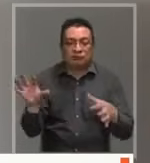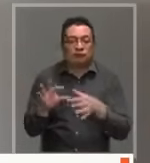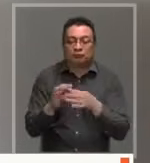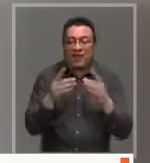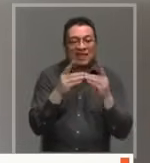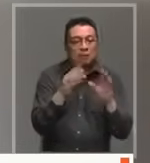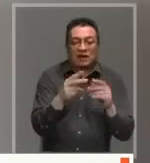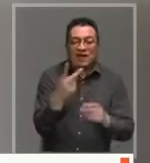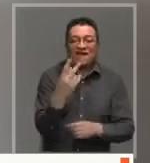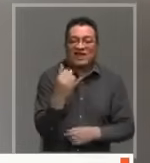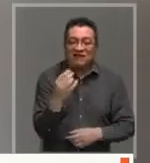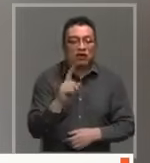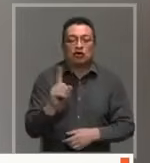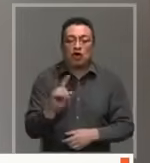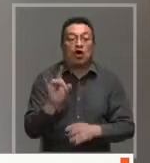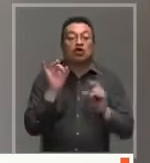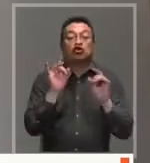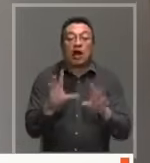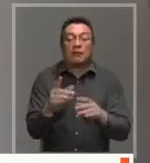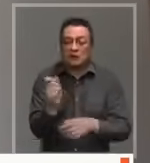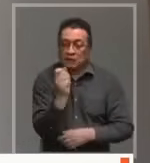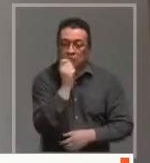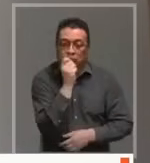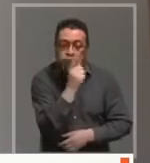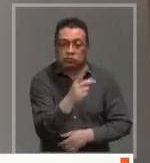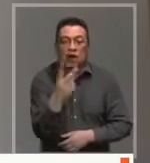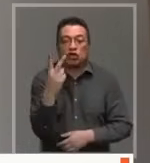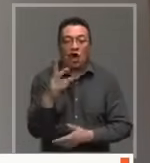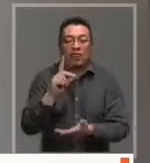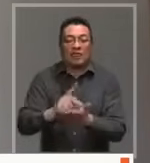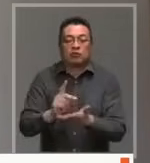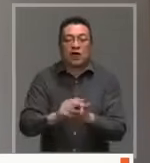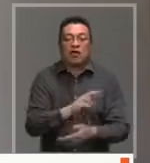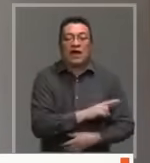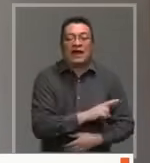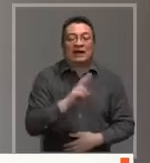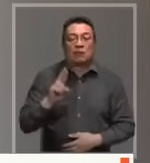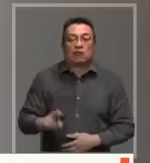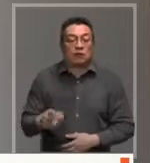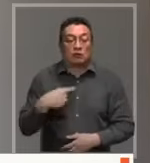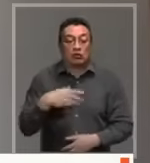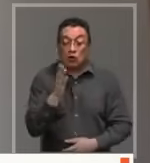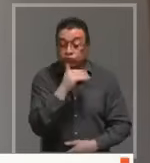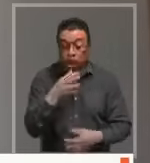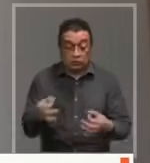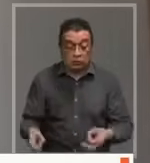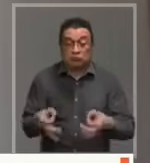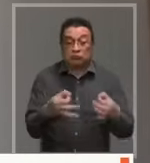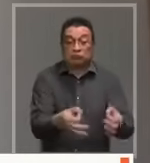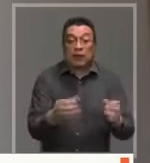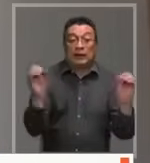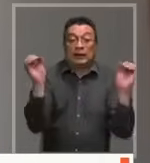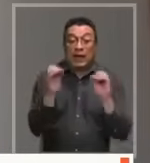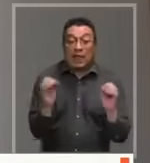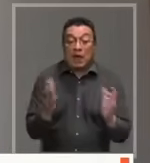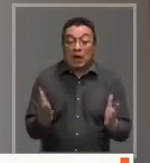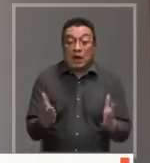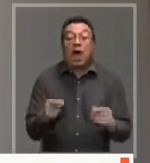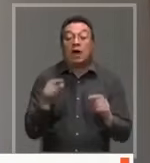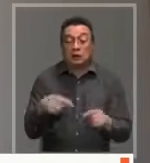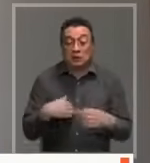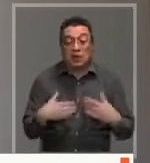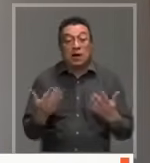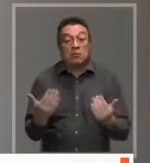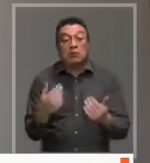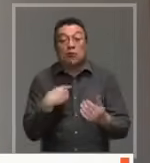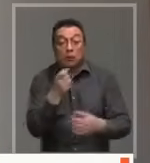Democracia Viva, sino solamente a la querella presentada por 2 diputados republicanos, quienes no han presentado ningún antecedente, y en ese sentido esperamos que quienes están